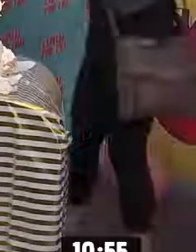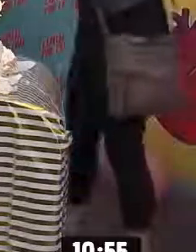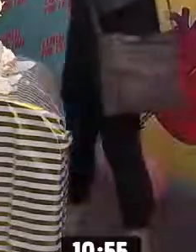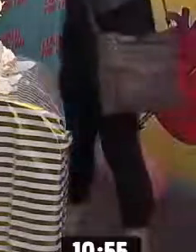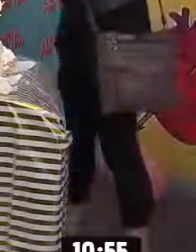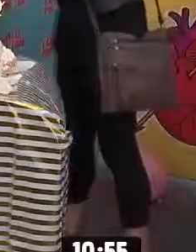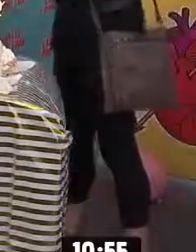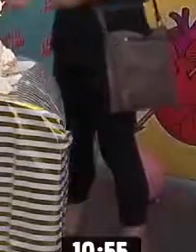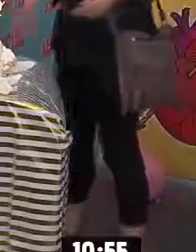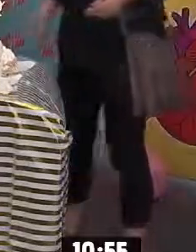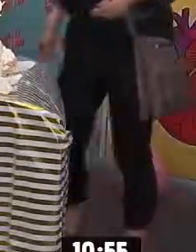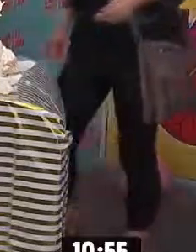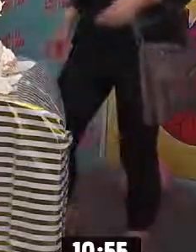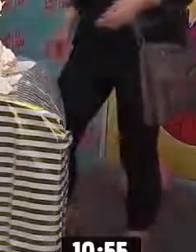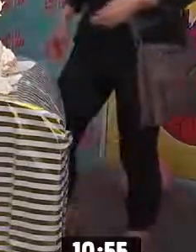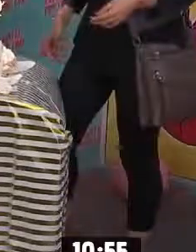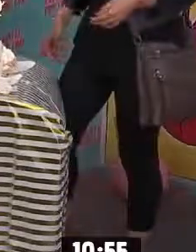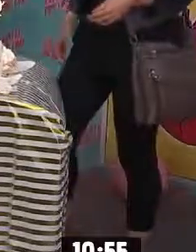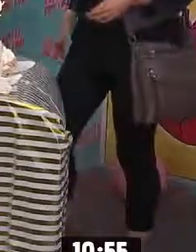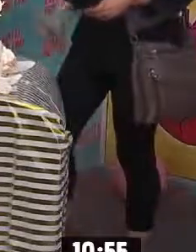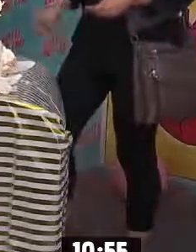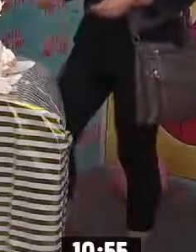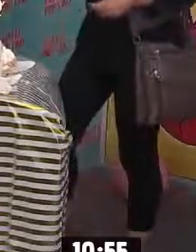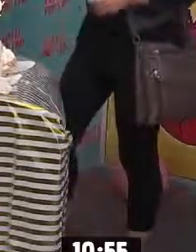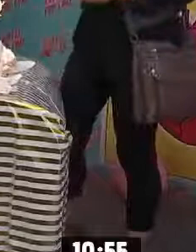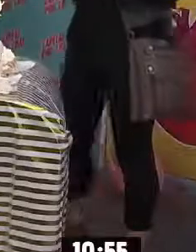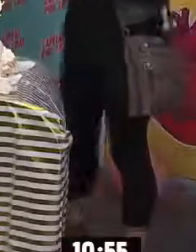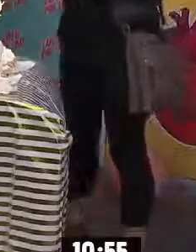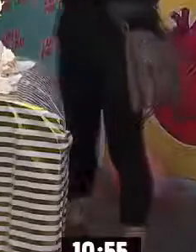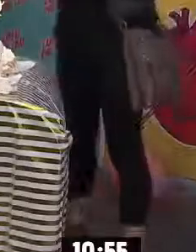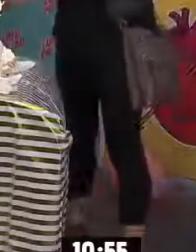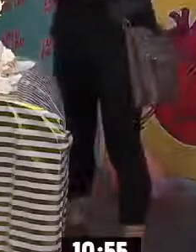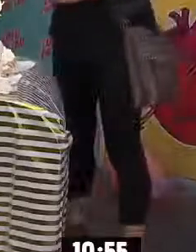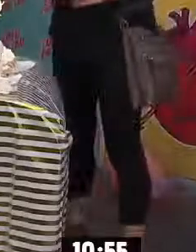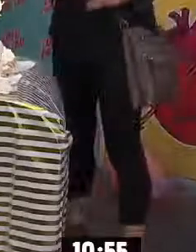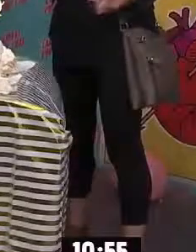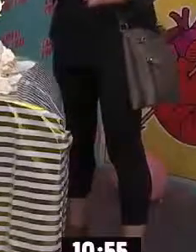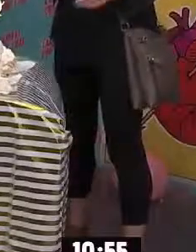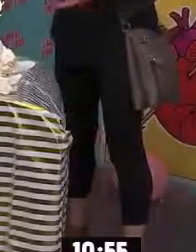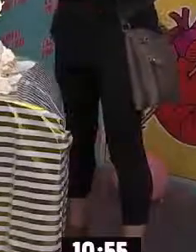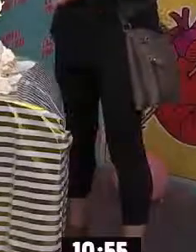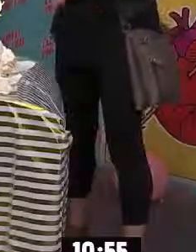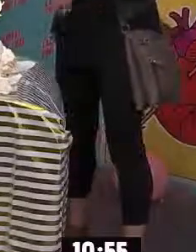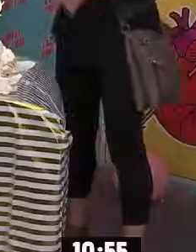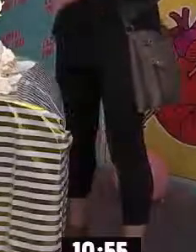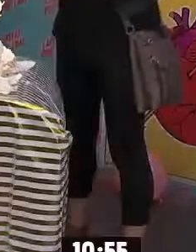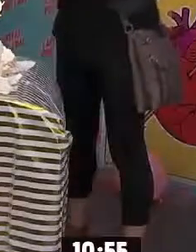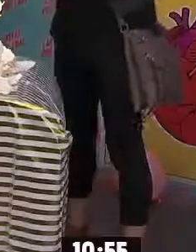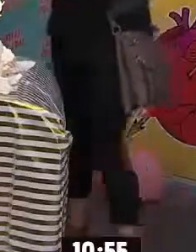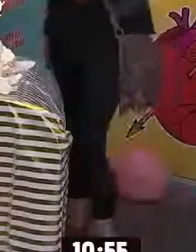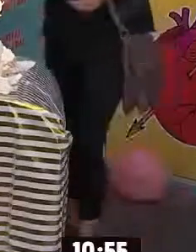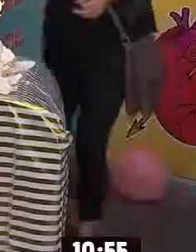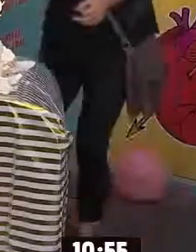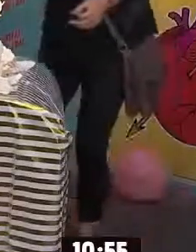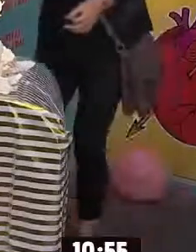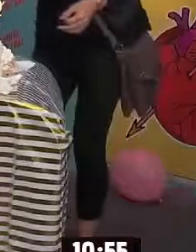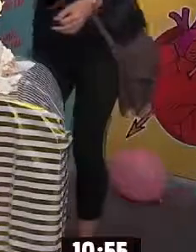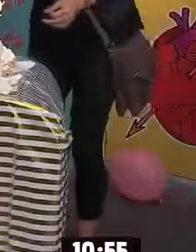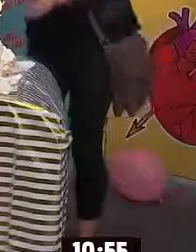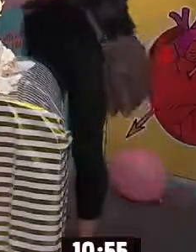No puede ser, usted abra. Ay, pero sí es una cosa bien complicada. ¿Sabe qué sería bueno, señora? Pártale,